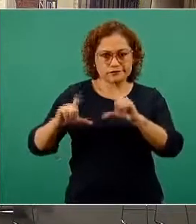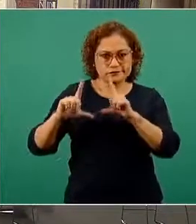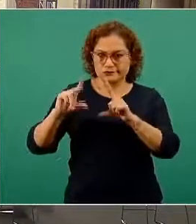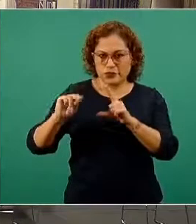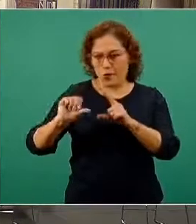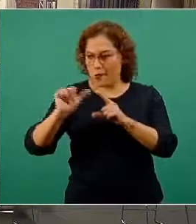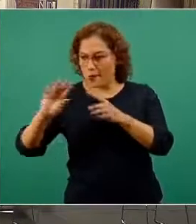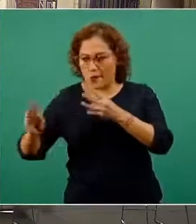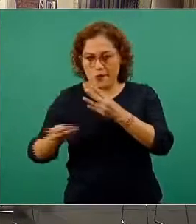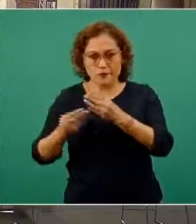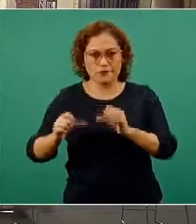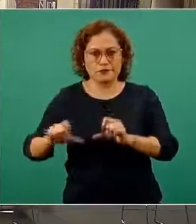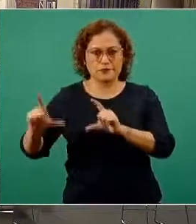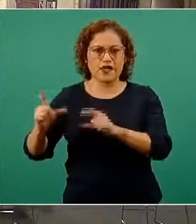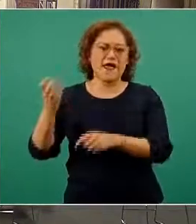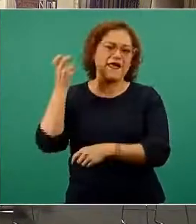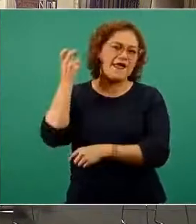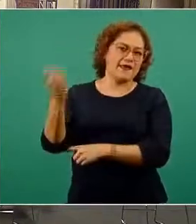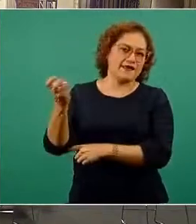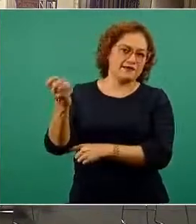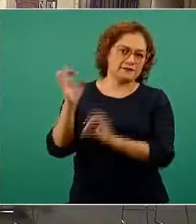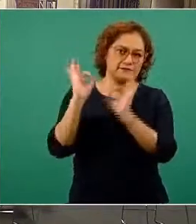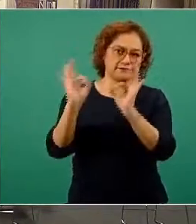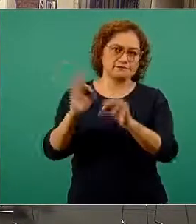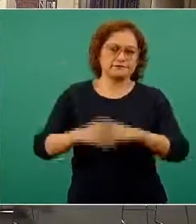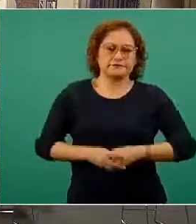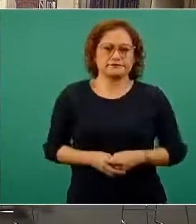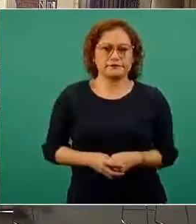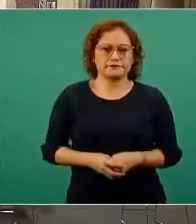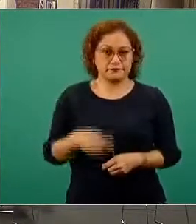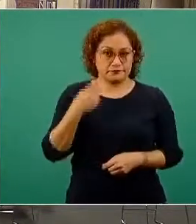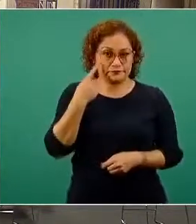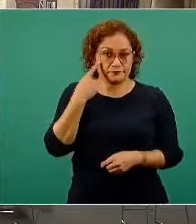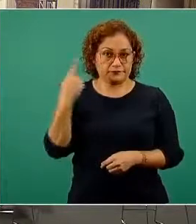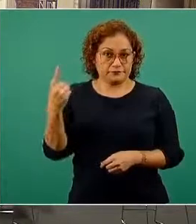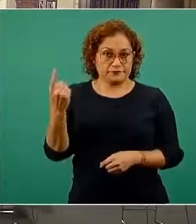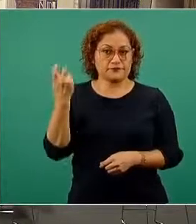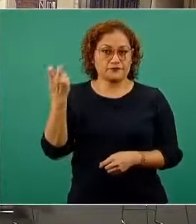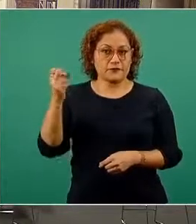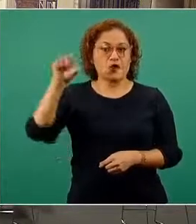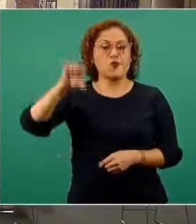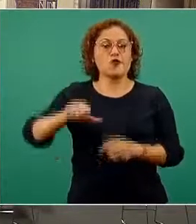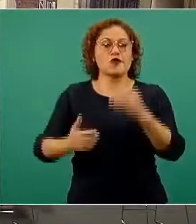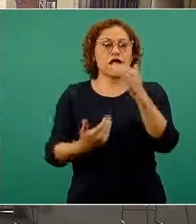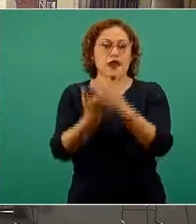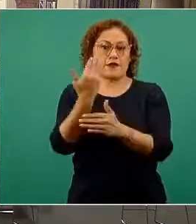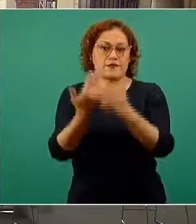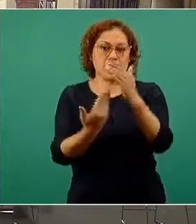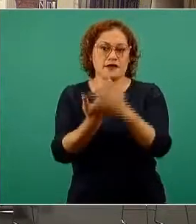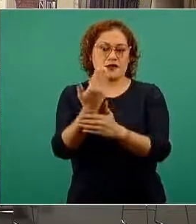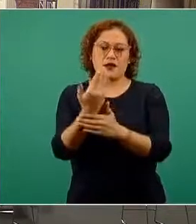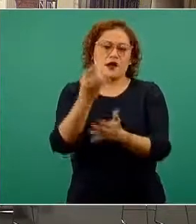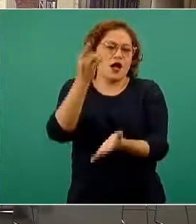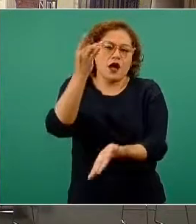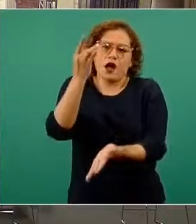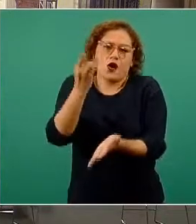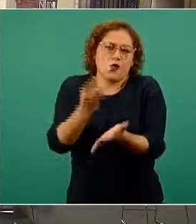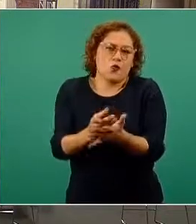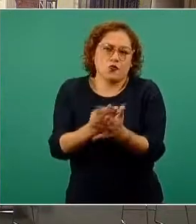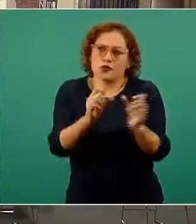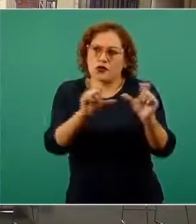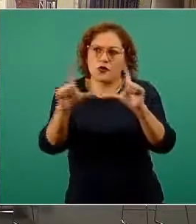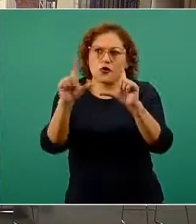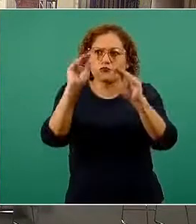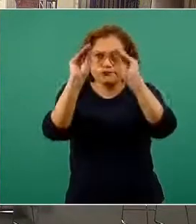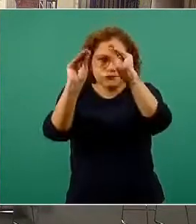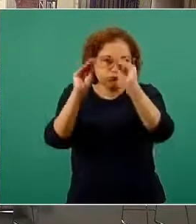y es esta mera, exactamente. Esto es lo que presentamos esta misma mañana, solo le cambiamos un poquito la visualización